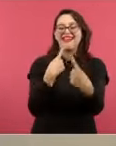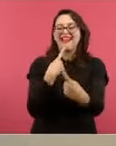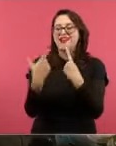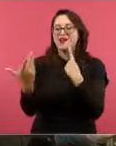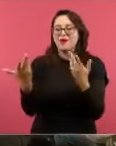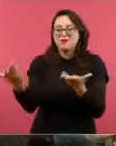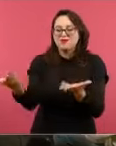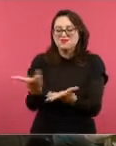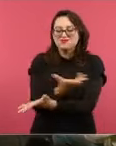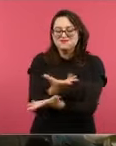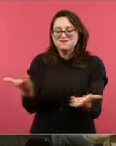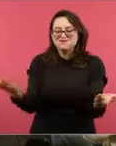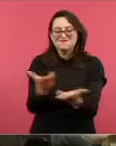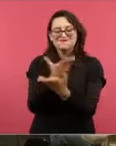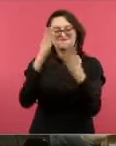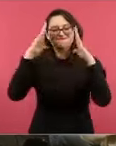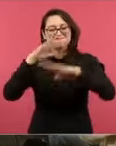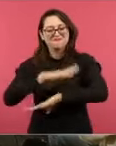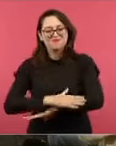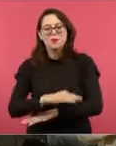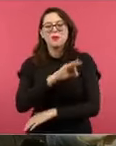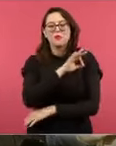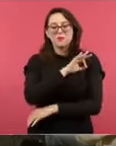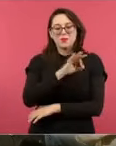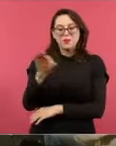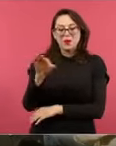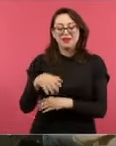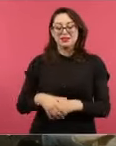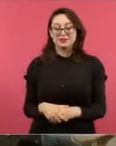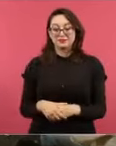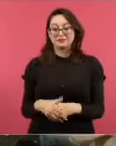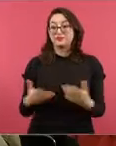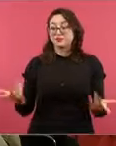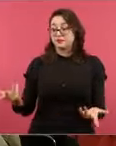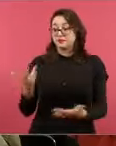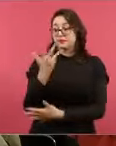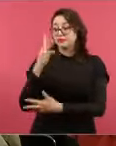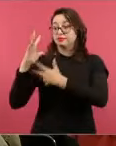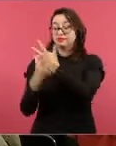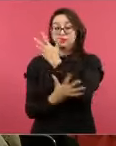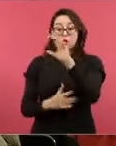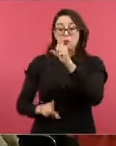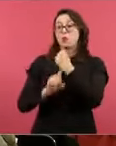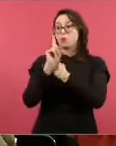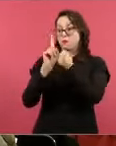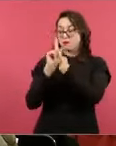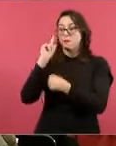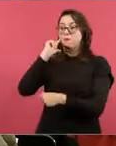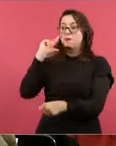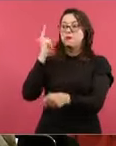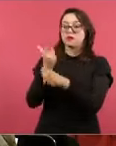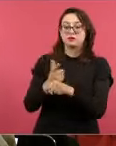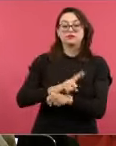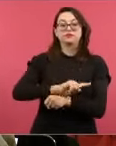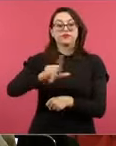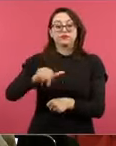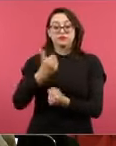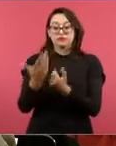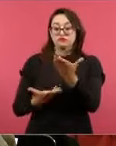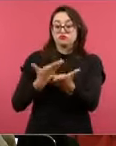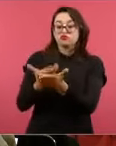va a identificar cuál es el problema del medio ambiente y van a proponer alternativas de solución. ¿Existe una receta?